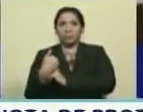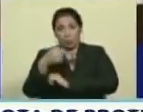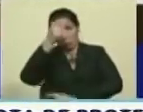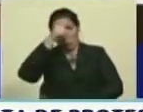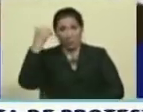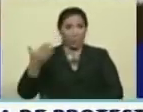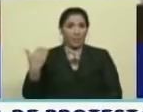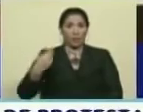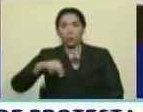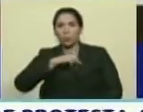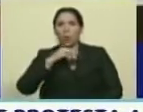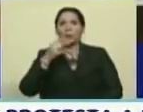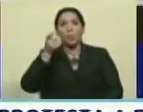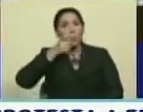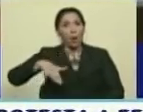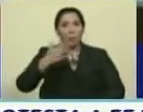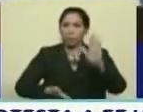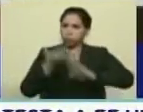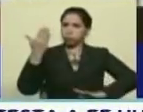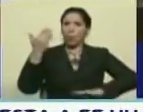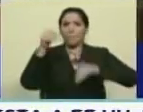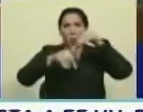pasado nuestro pueblo fue a votar otra vez.